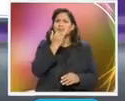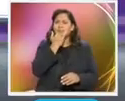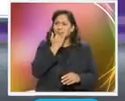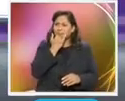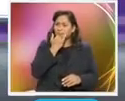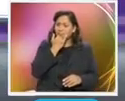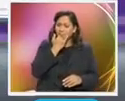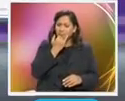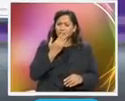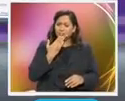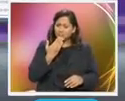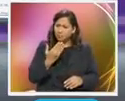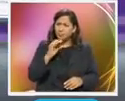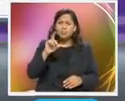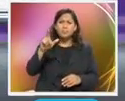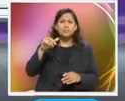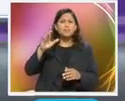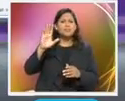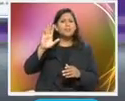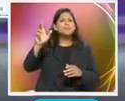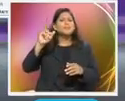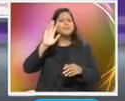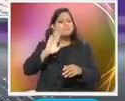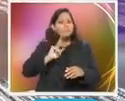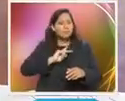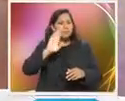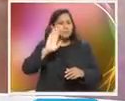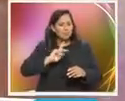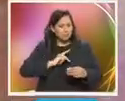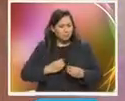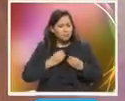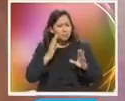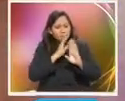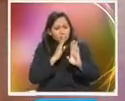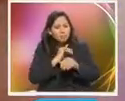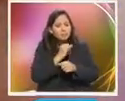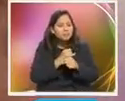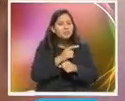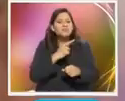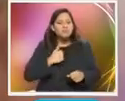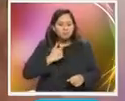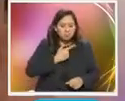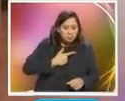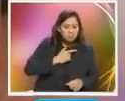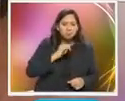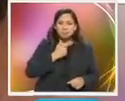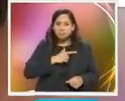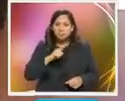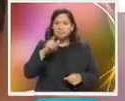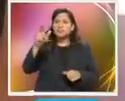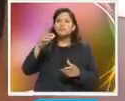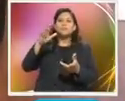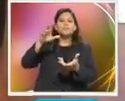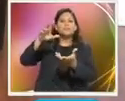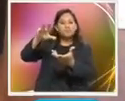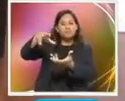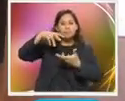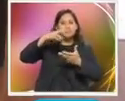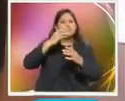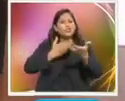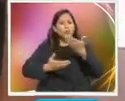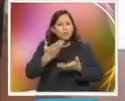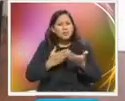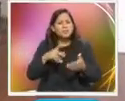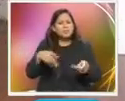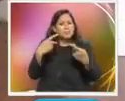hecho o es una forma de acoso? Cuéntanos, ¿es Entonces, acoso? bueno, claro. Ahora, bueno, claro, lo interesante es que por supuesto que puede serlo. En el caso de